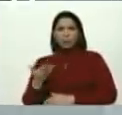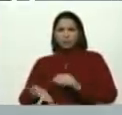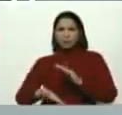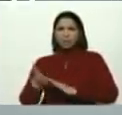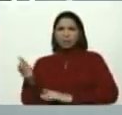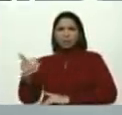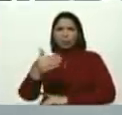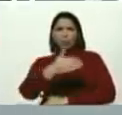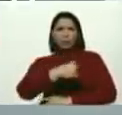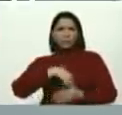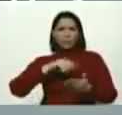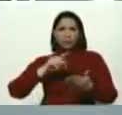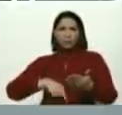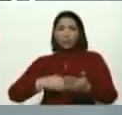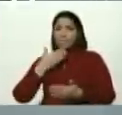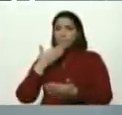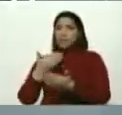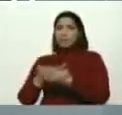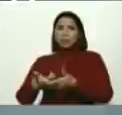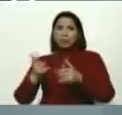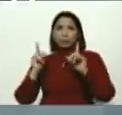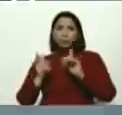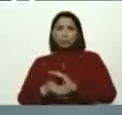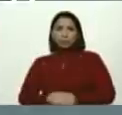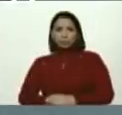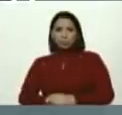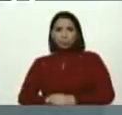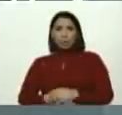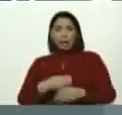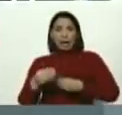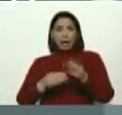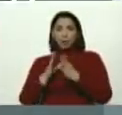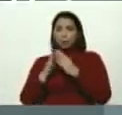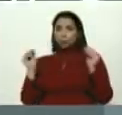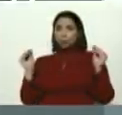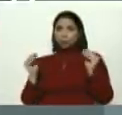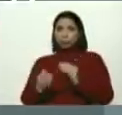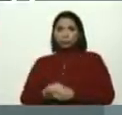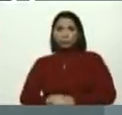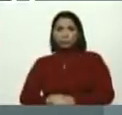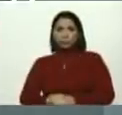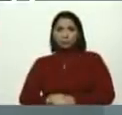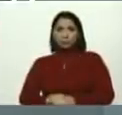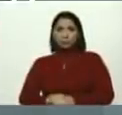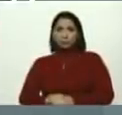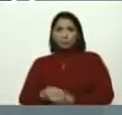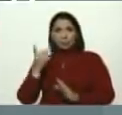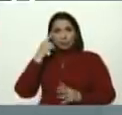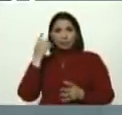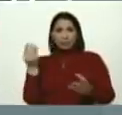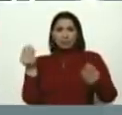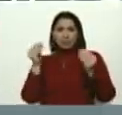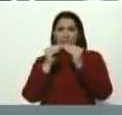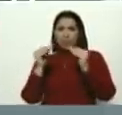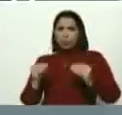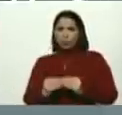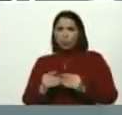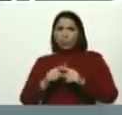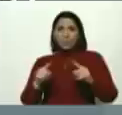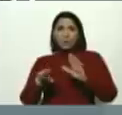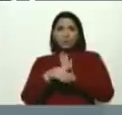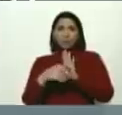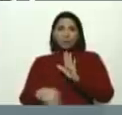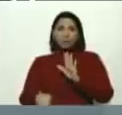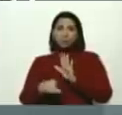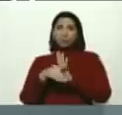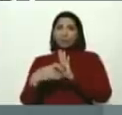recoger la firma, pedir la autorización y hacer todo lo concerniente para ese derecho. El